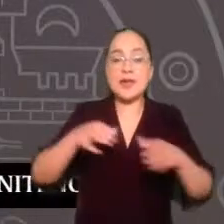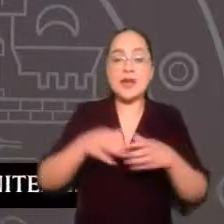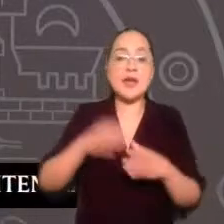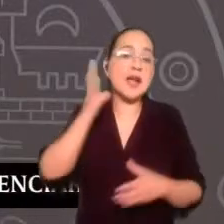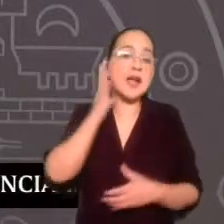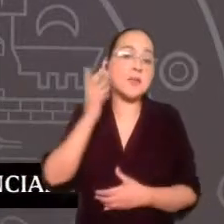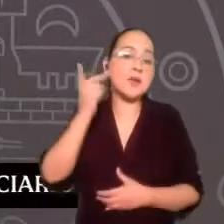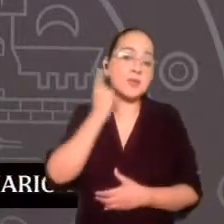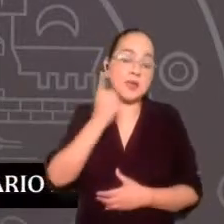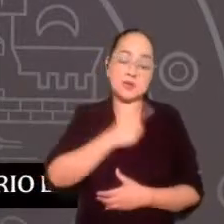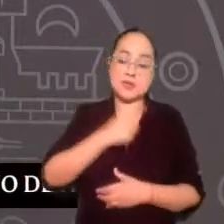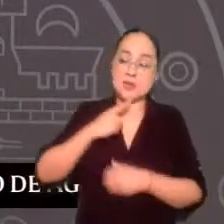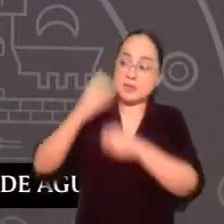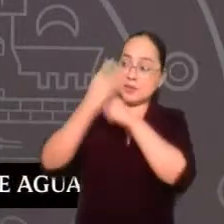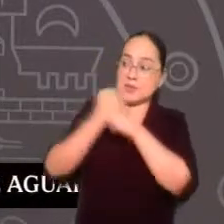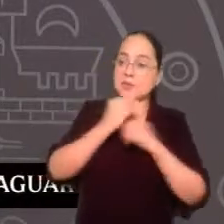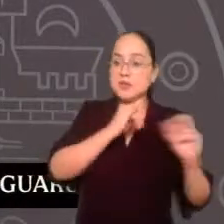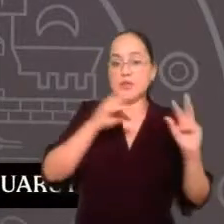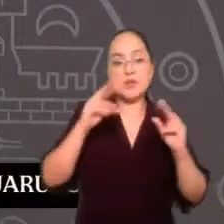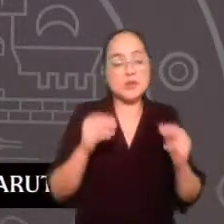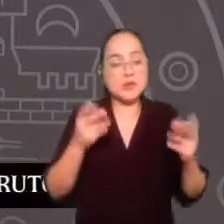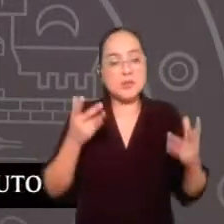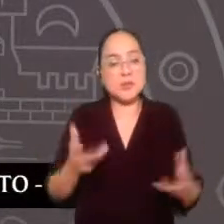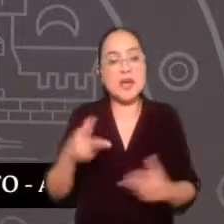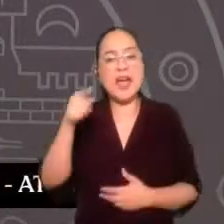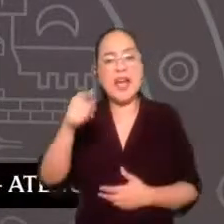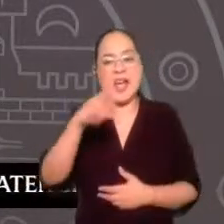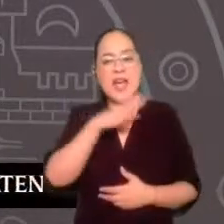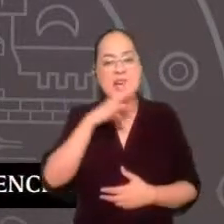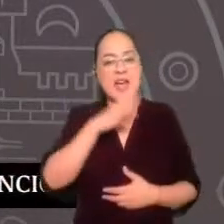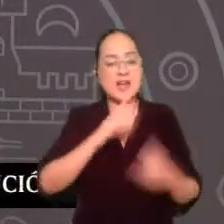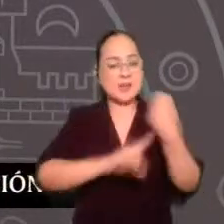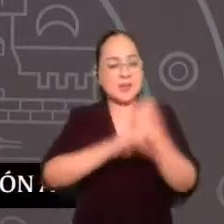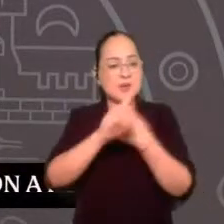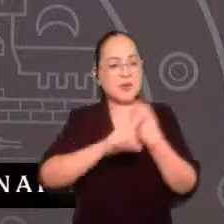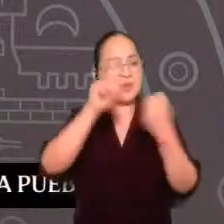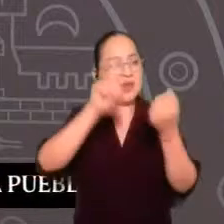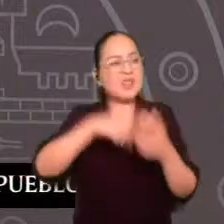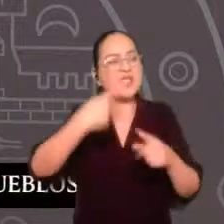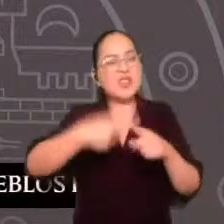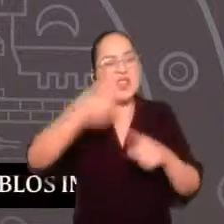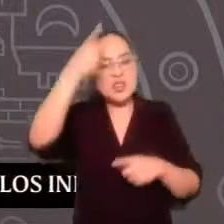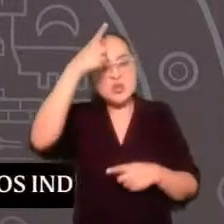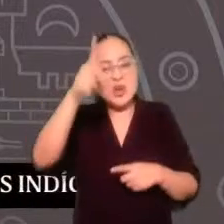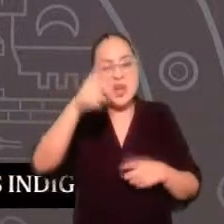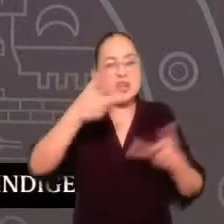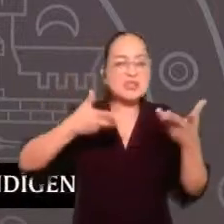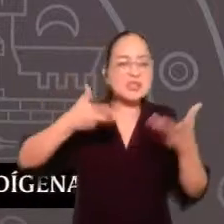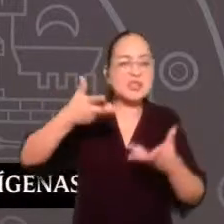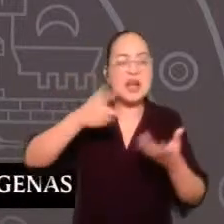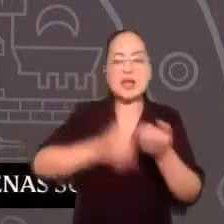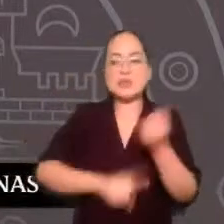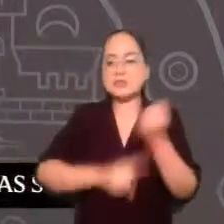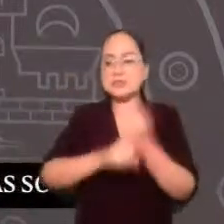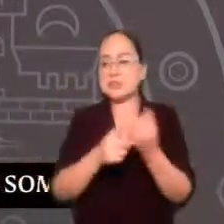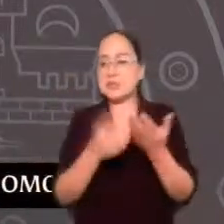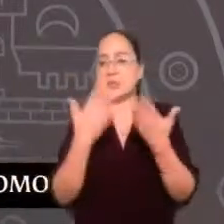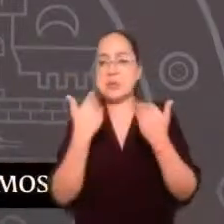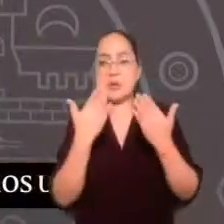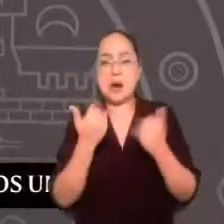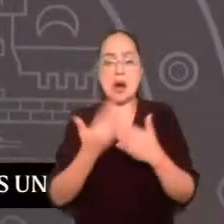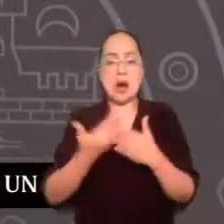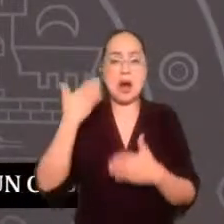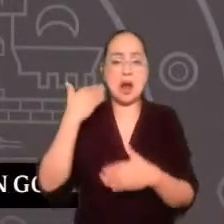problema de la concesión. Ese es un problema que está ahí, que no existe tal cosa. Lo hicieron hace cuánto